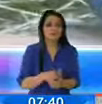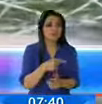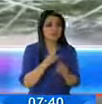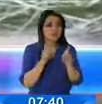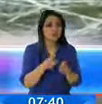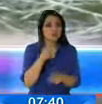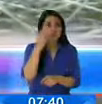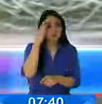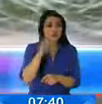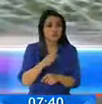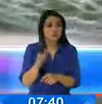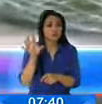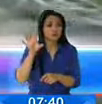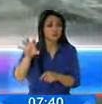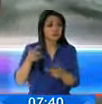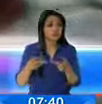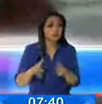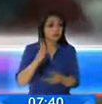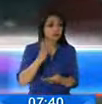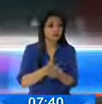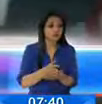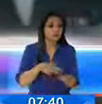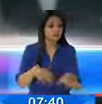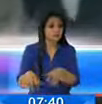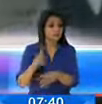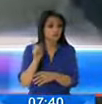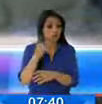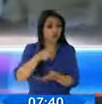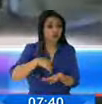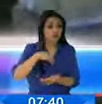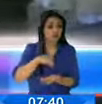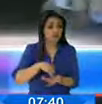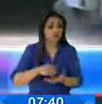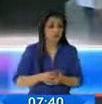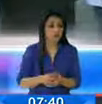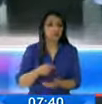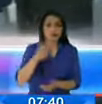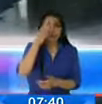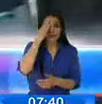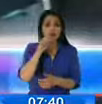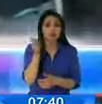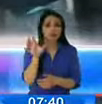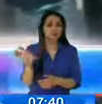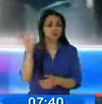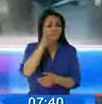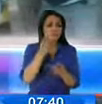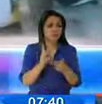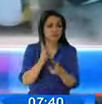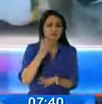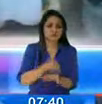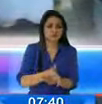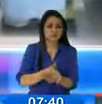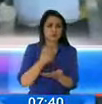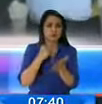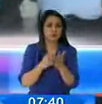tal vez si en otra provincia se suspendieron las actividades o únicamente es en Manabí? Conocemos que hay otras provincias,